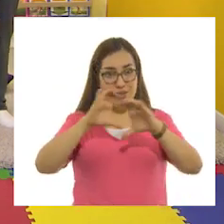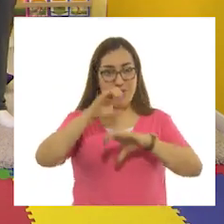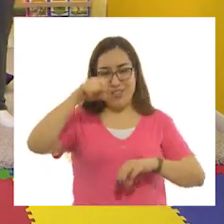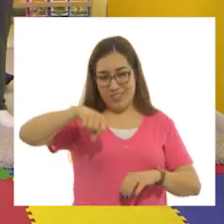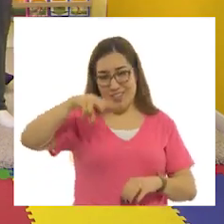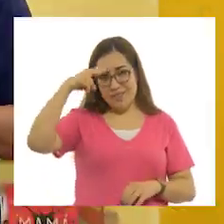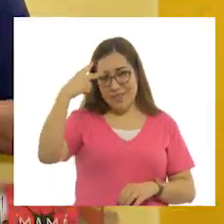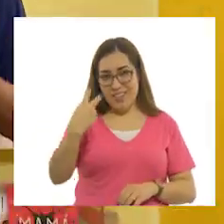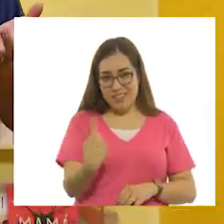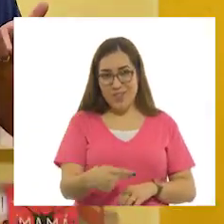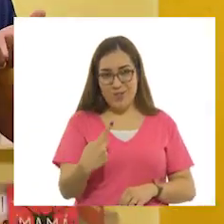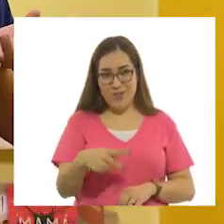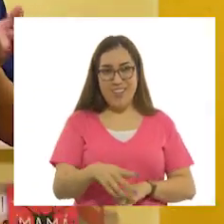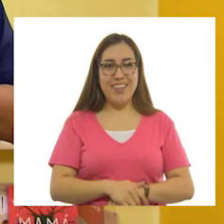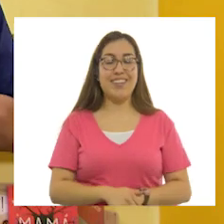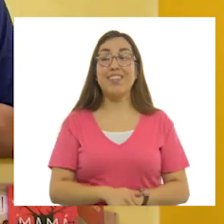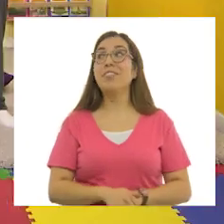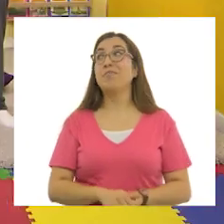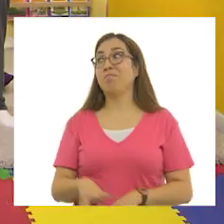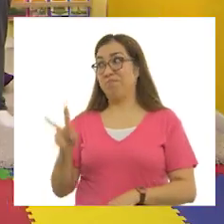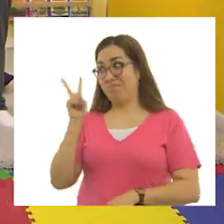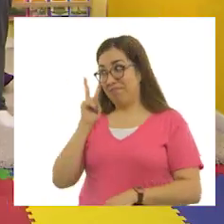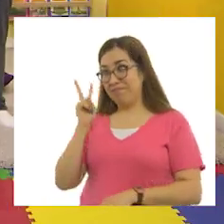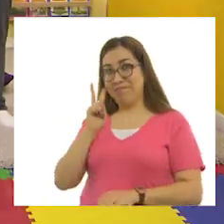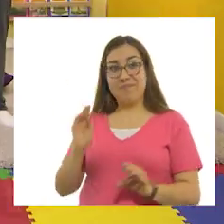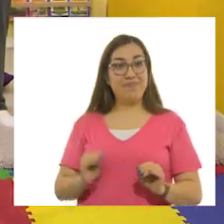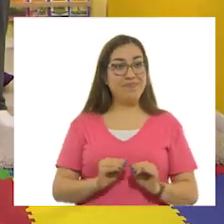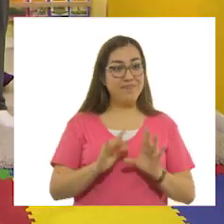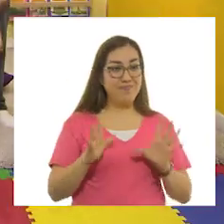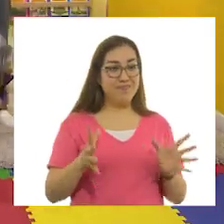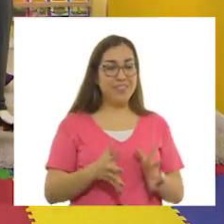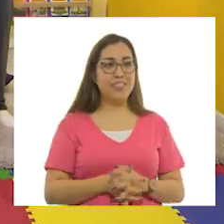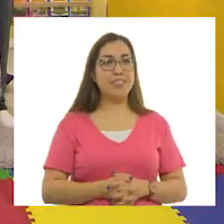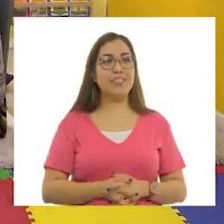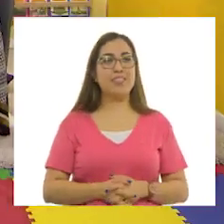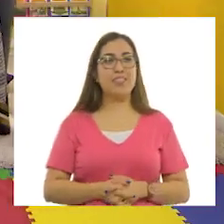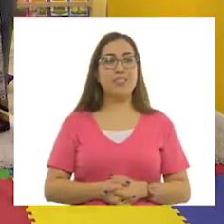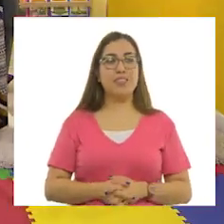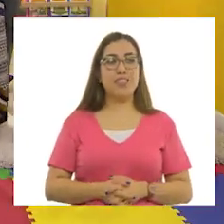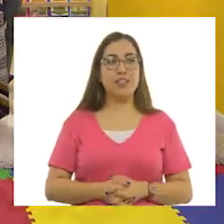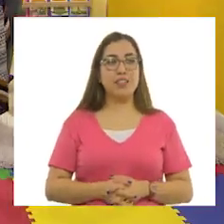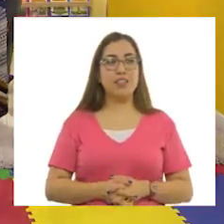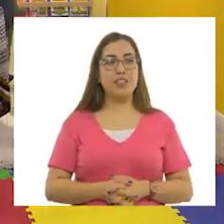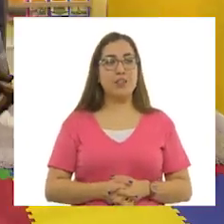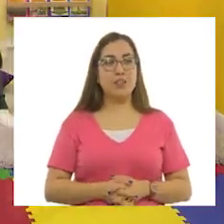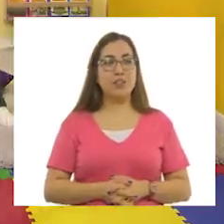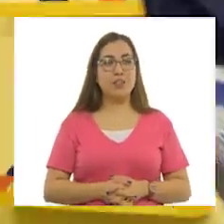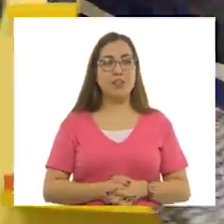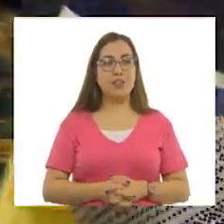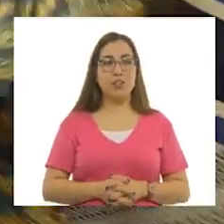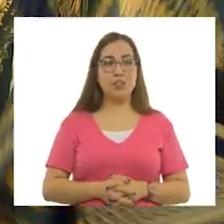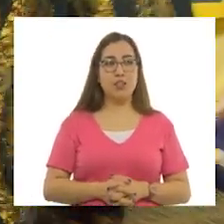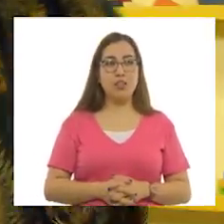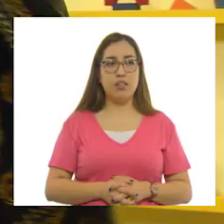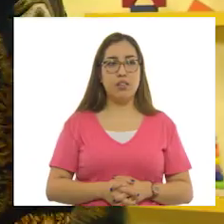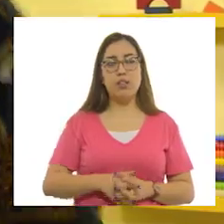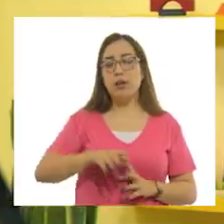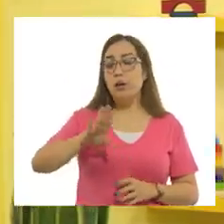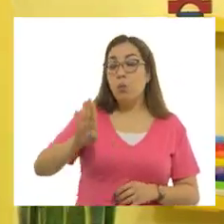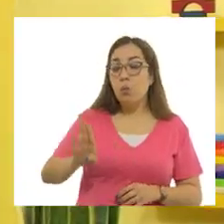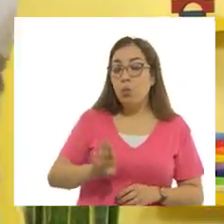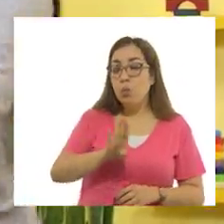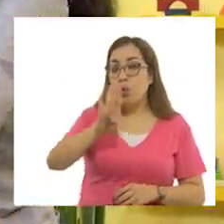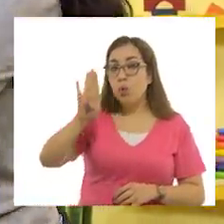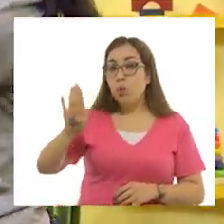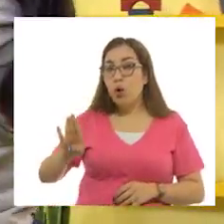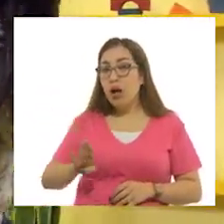intentarlo claro muy bien vamos a hacerlo me agarra la bruja me lleva a